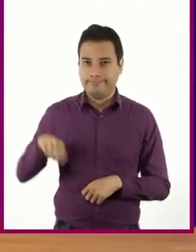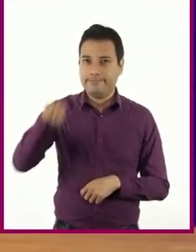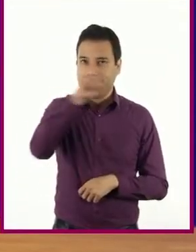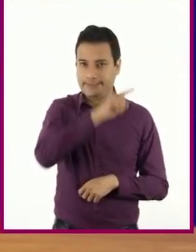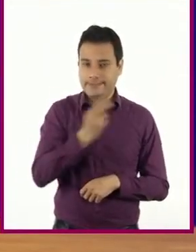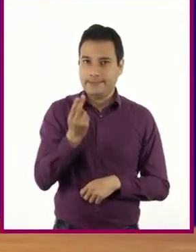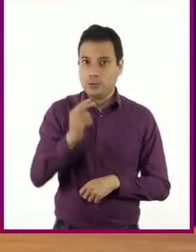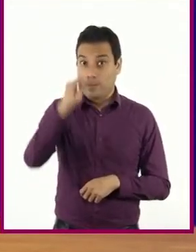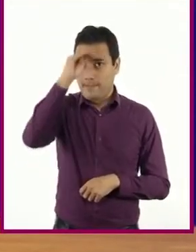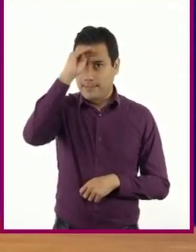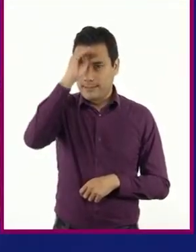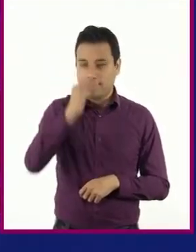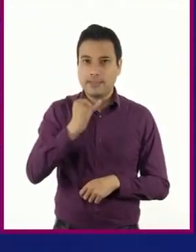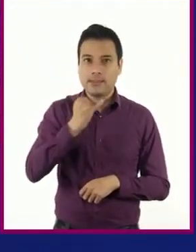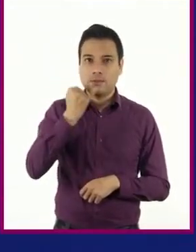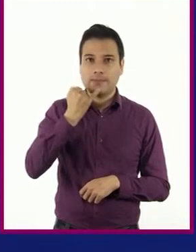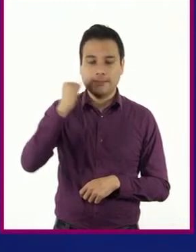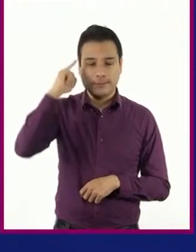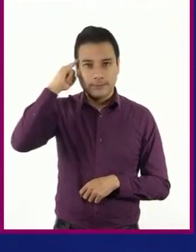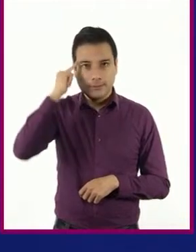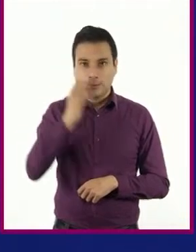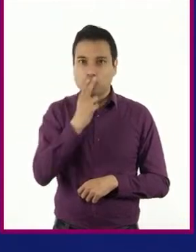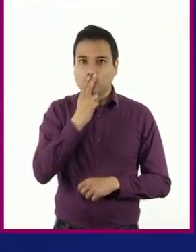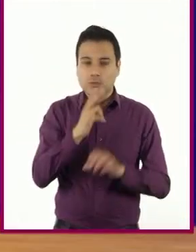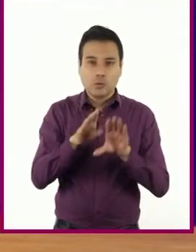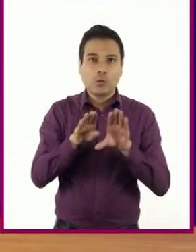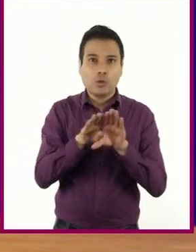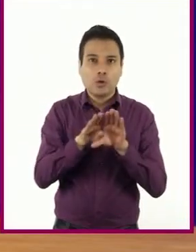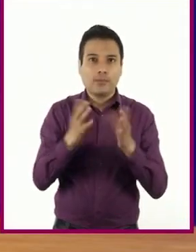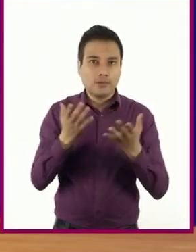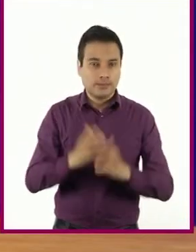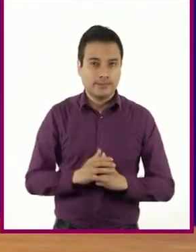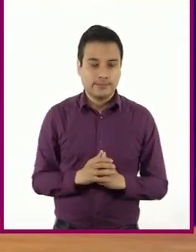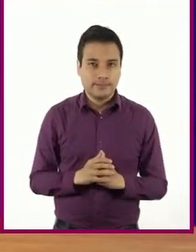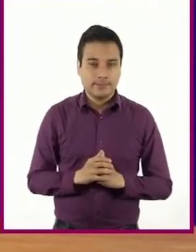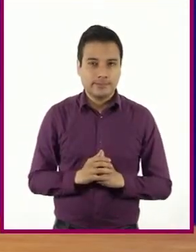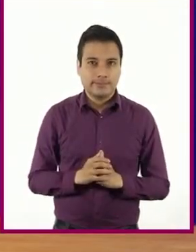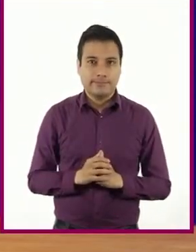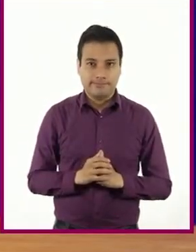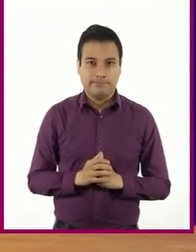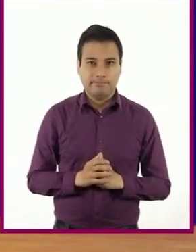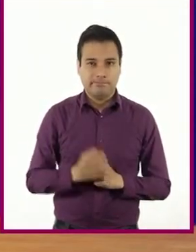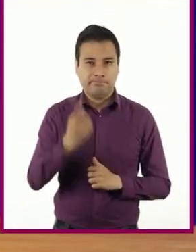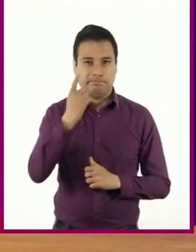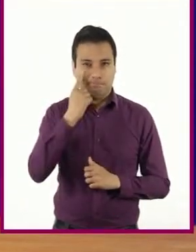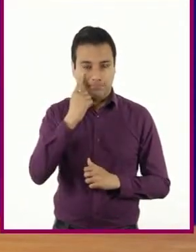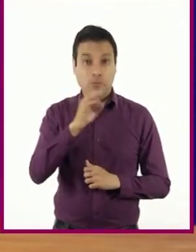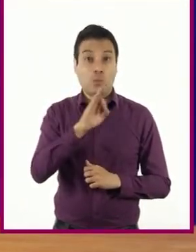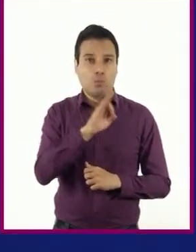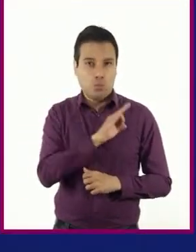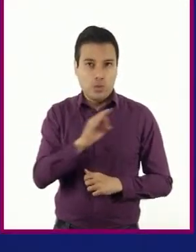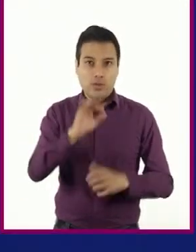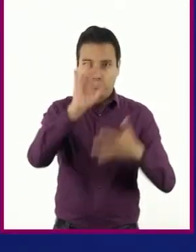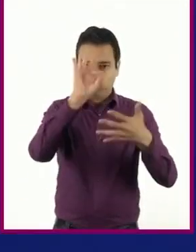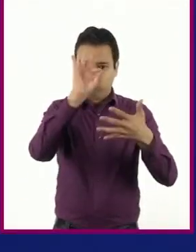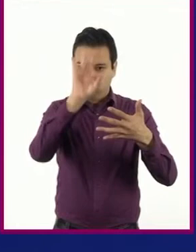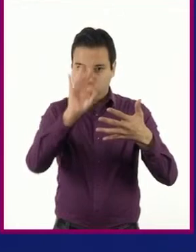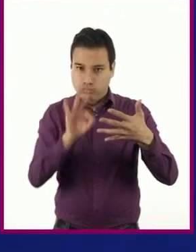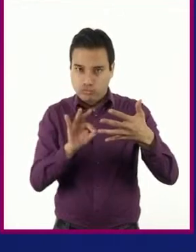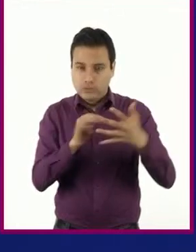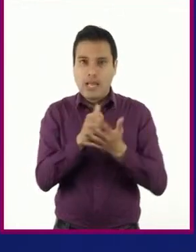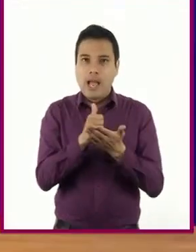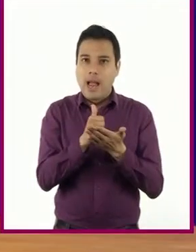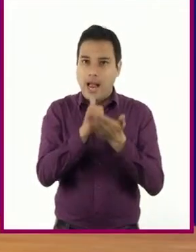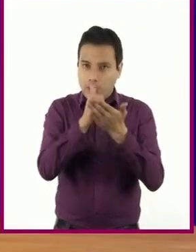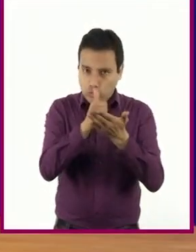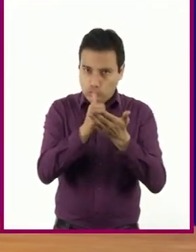cómo preservar las lenguas indígenas? Ahora bien, podríamos ayudarles a enlistar algunas actividades que les puedan servir para fomentar